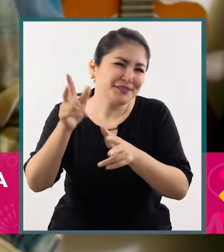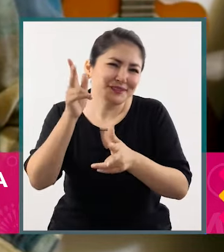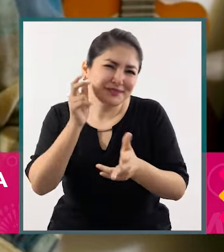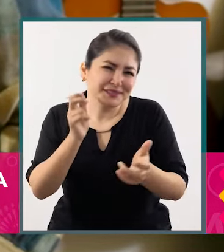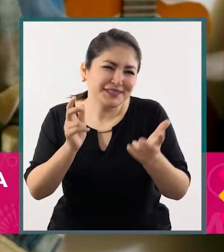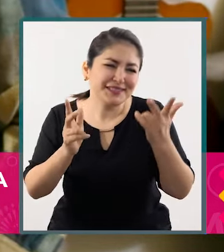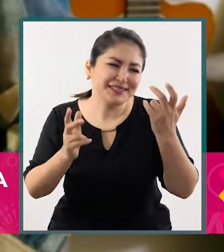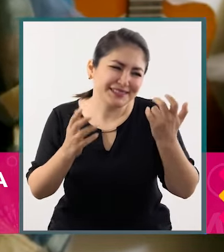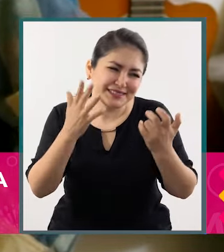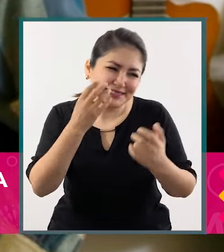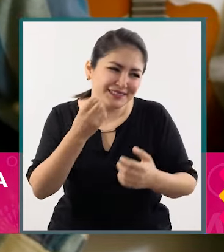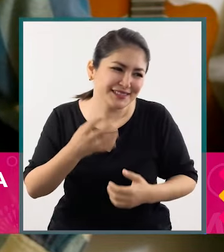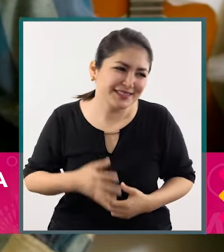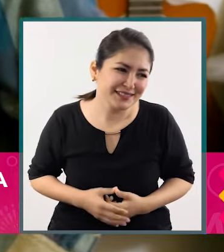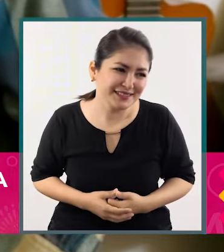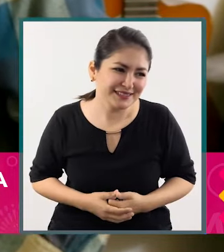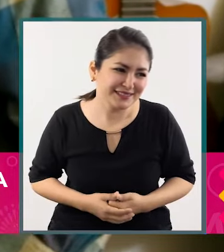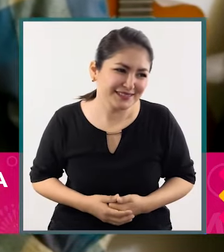mirlitos.